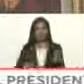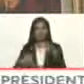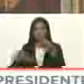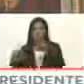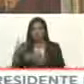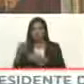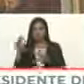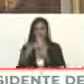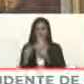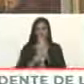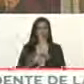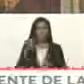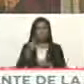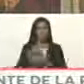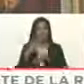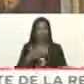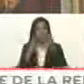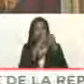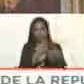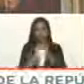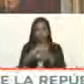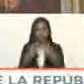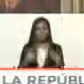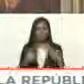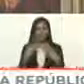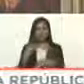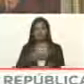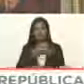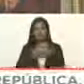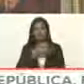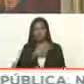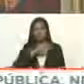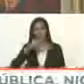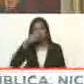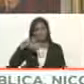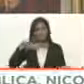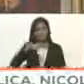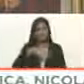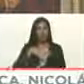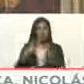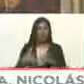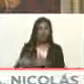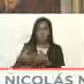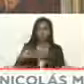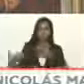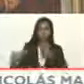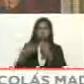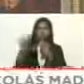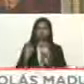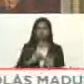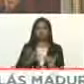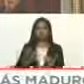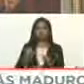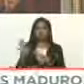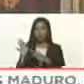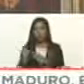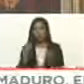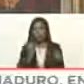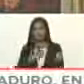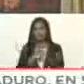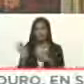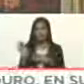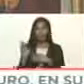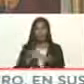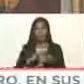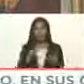los daños que le deben hacer a la economía y a la vida social de nuestro pueblo al imperio estadounidense. Pero así como les digo esto,